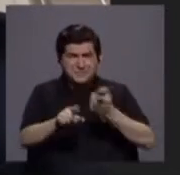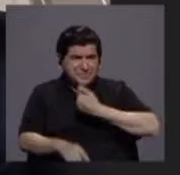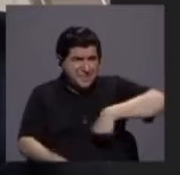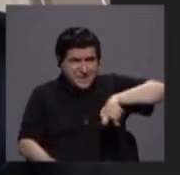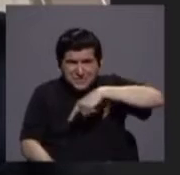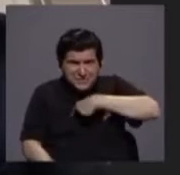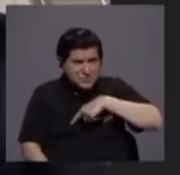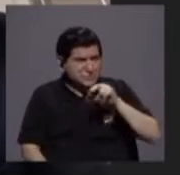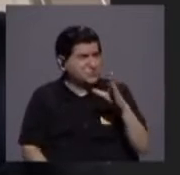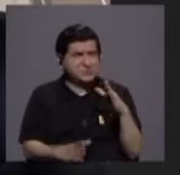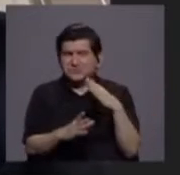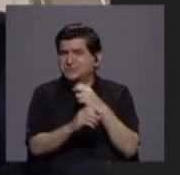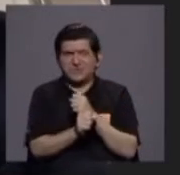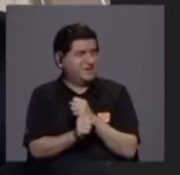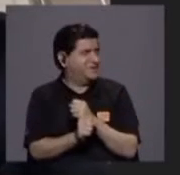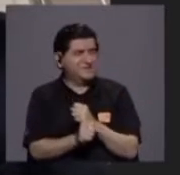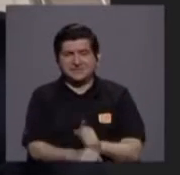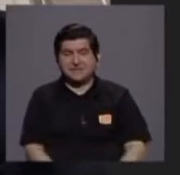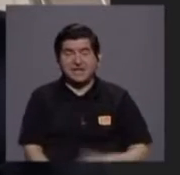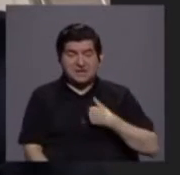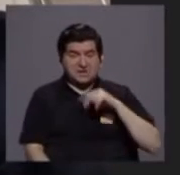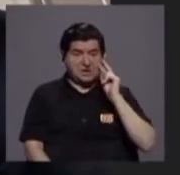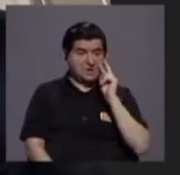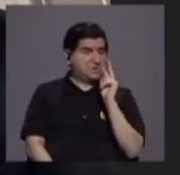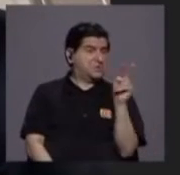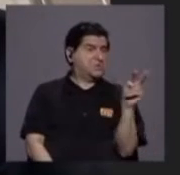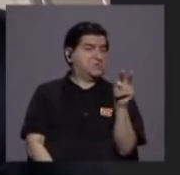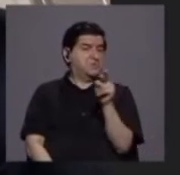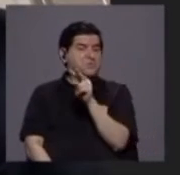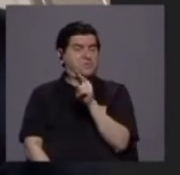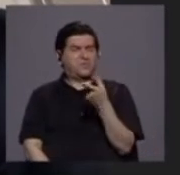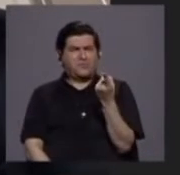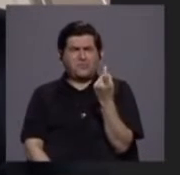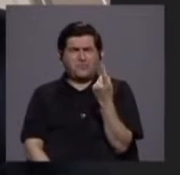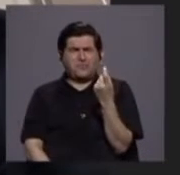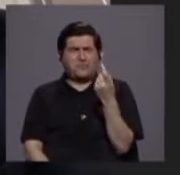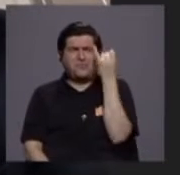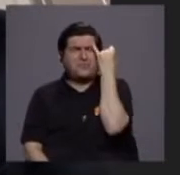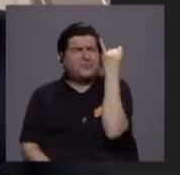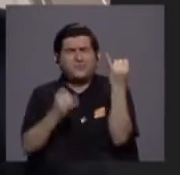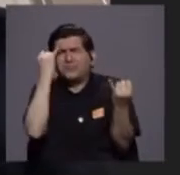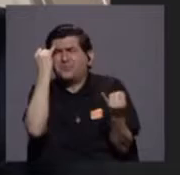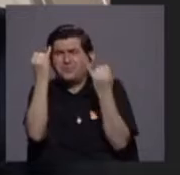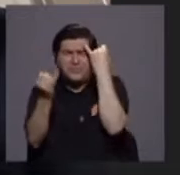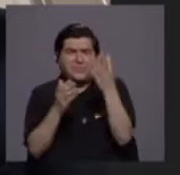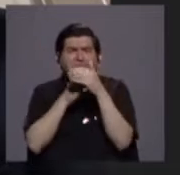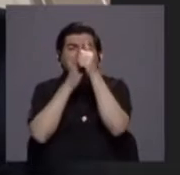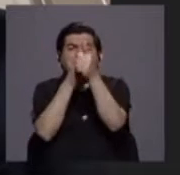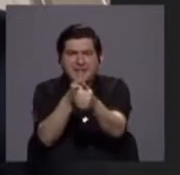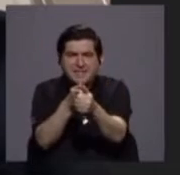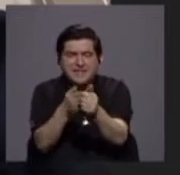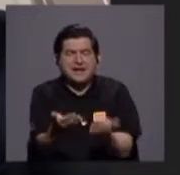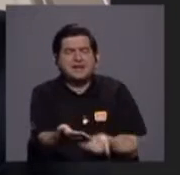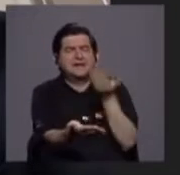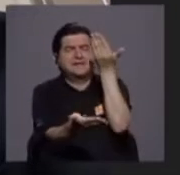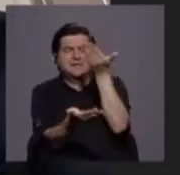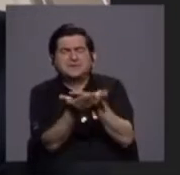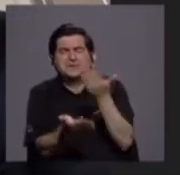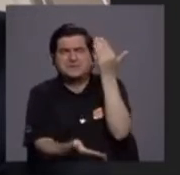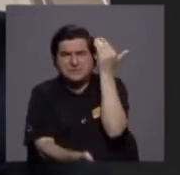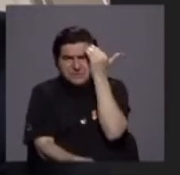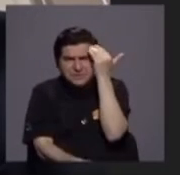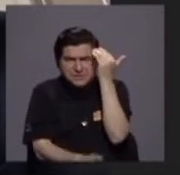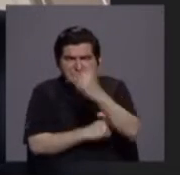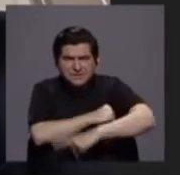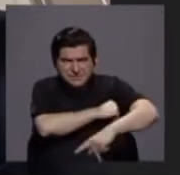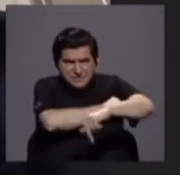nosotros estamos haciendo eso. Y lo que yo veo es carencia de iniciativas, de liderazgo, de propuestas sensatas para